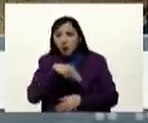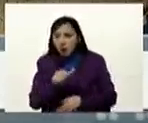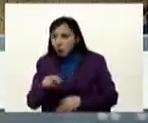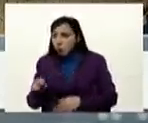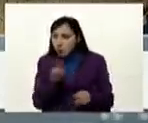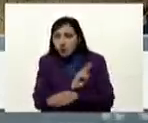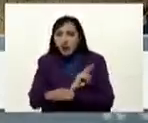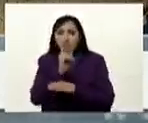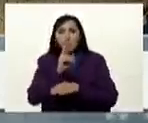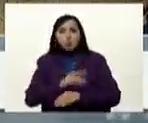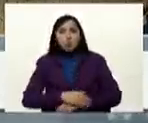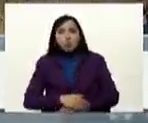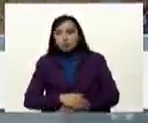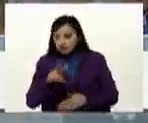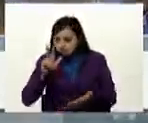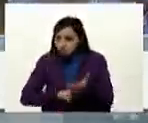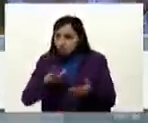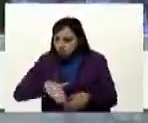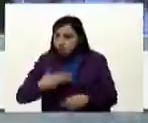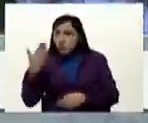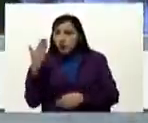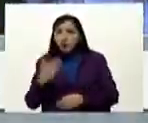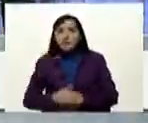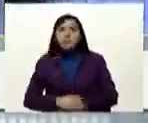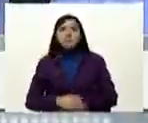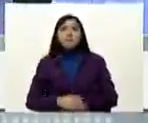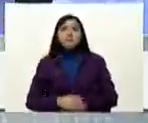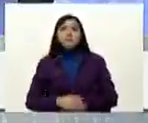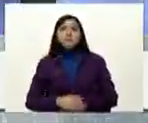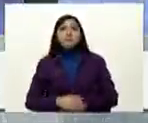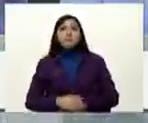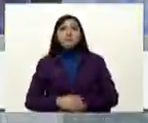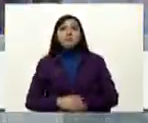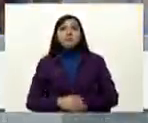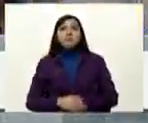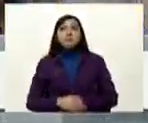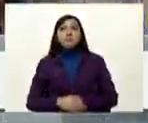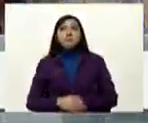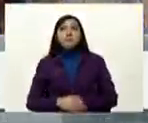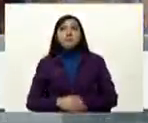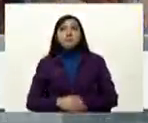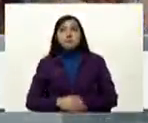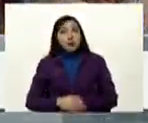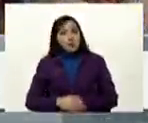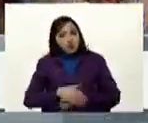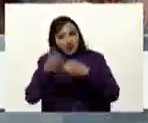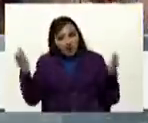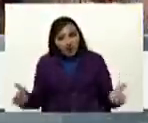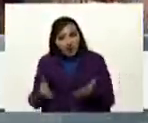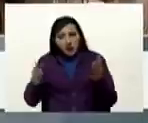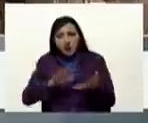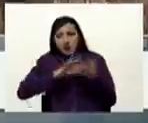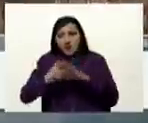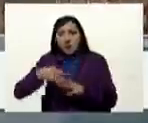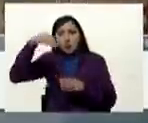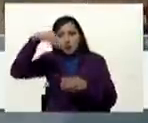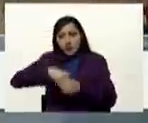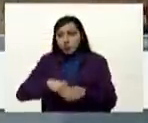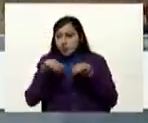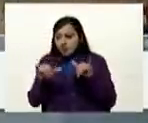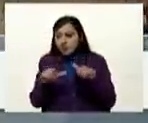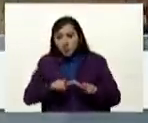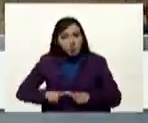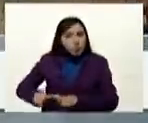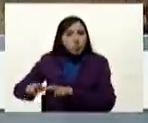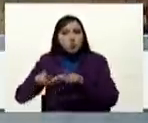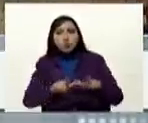inmediato. Aprobarte esos recursos, Nahum, para que avance Barrio Adentro, ahí en Vista Alegre y en